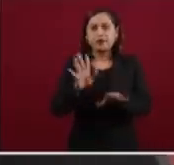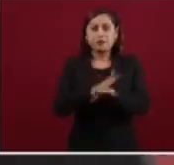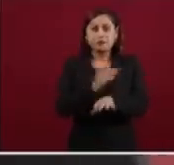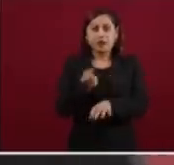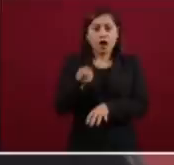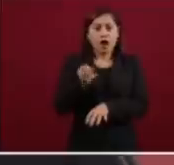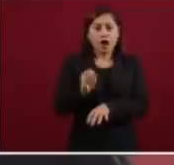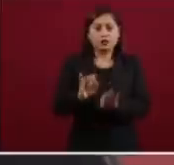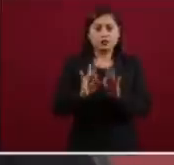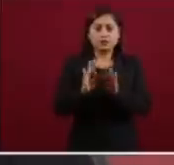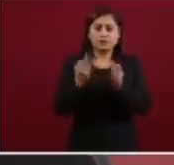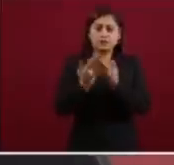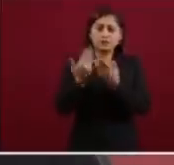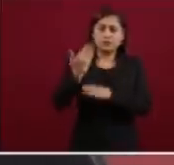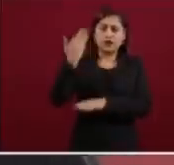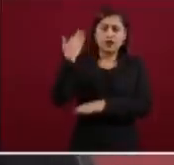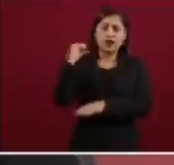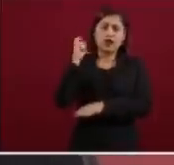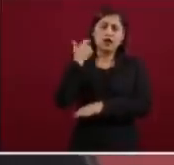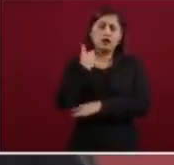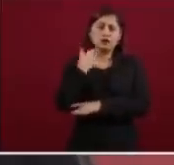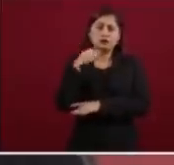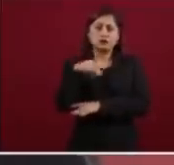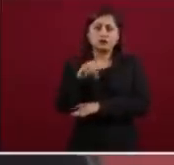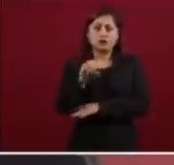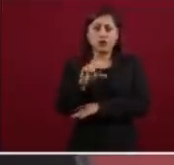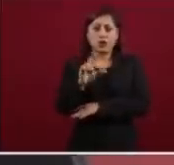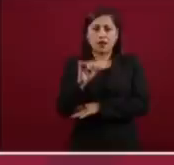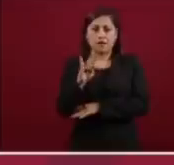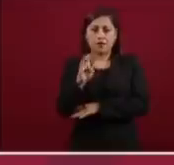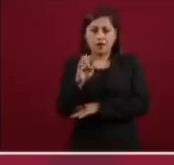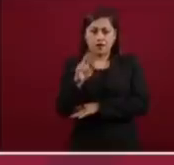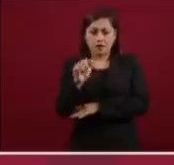neoliberal mucho más corrupción